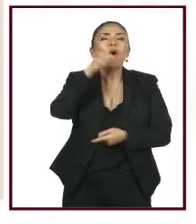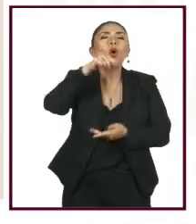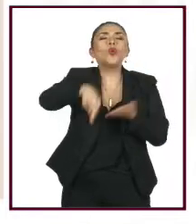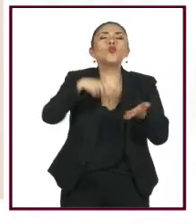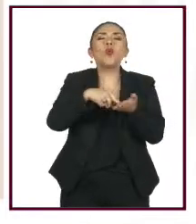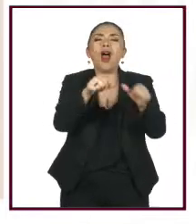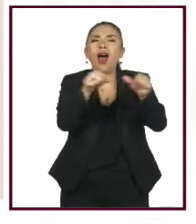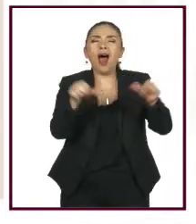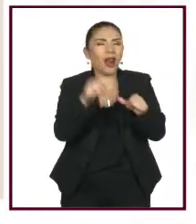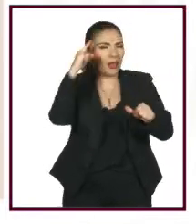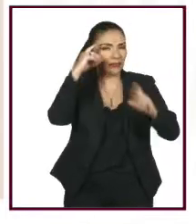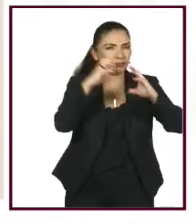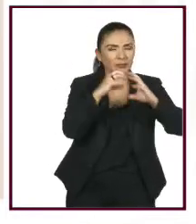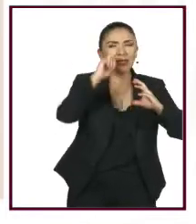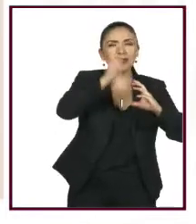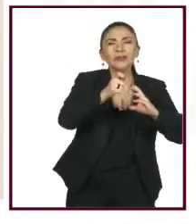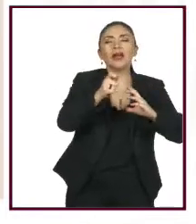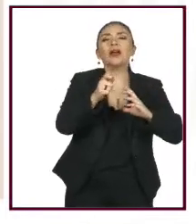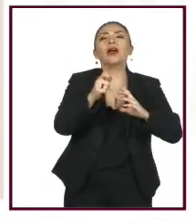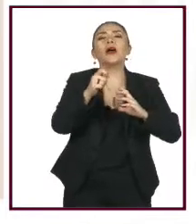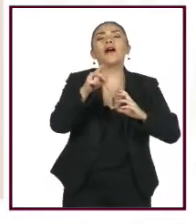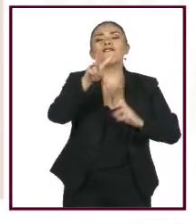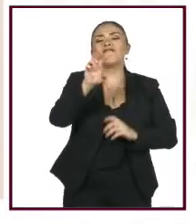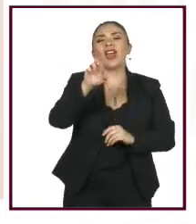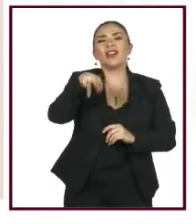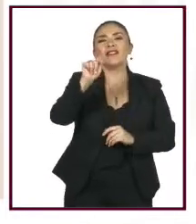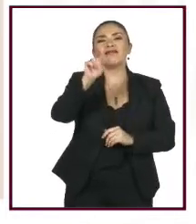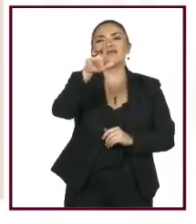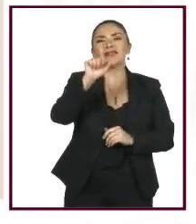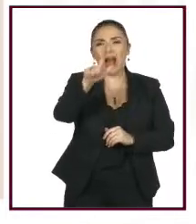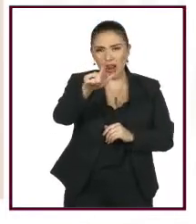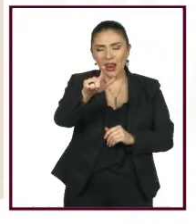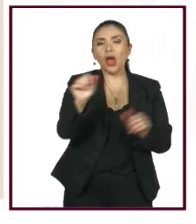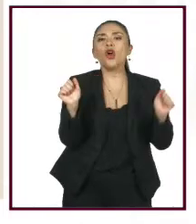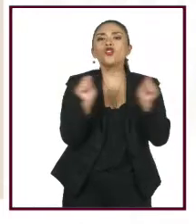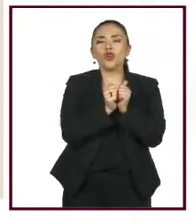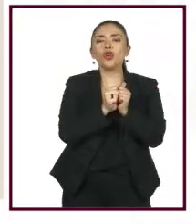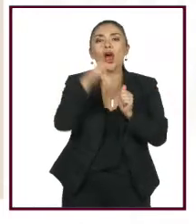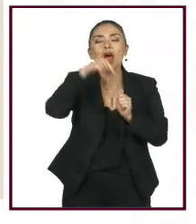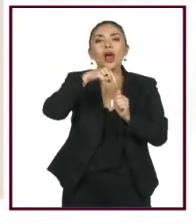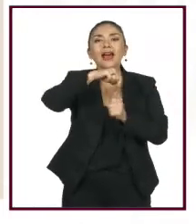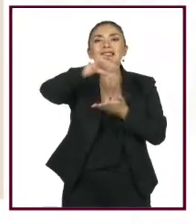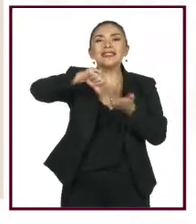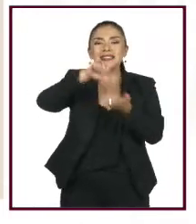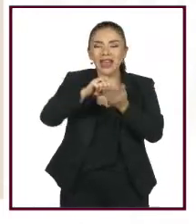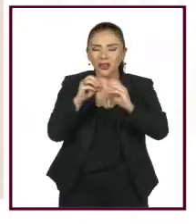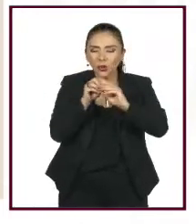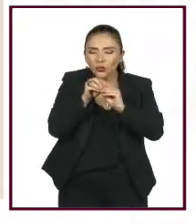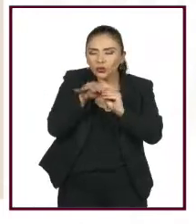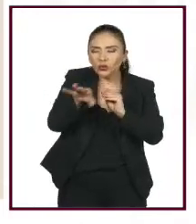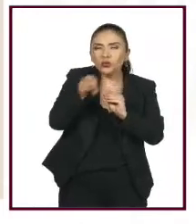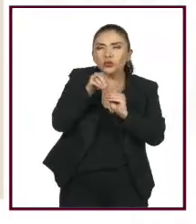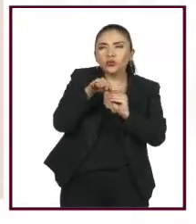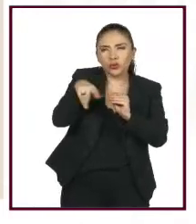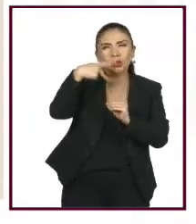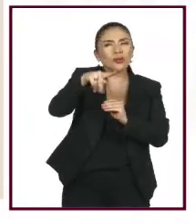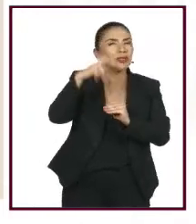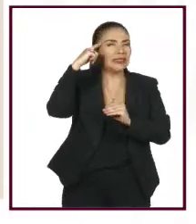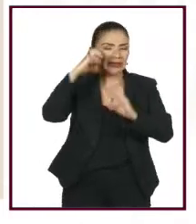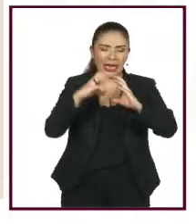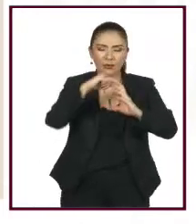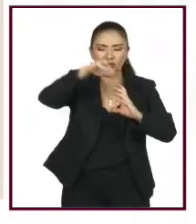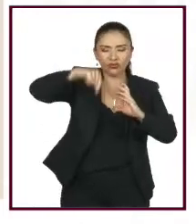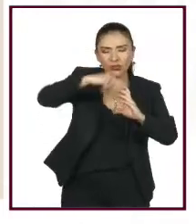área tegmental ventral, y se libera en el núcleo accumbens, en estas áreas del